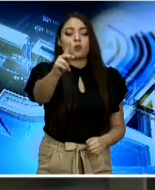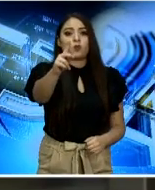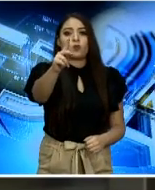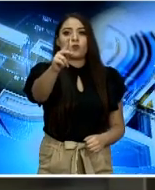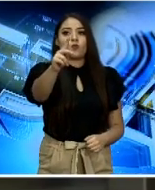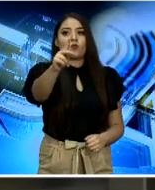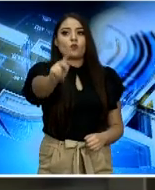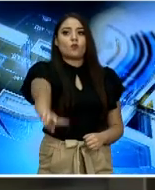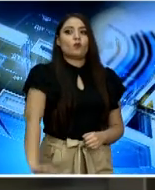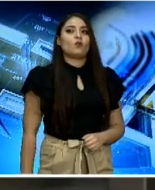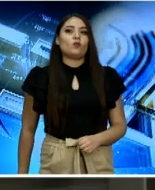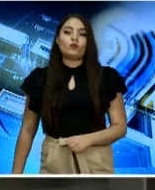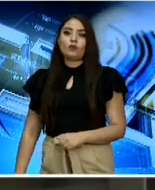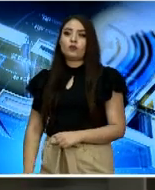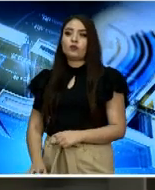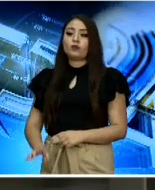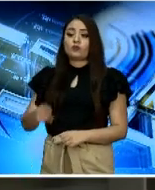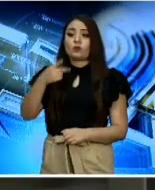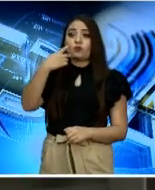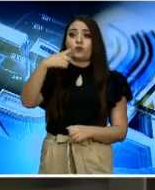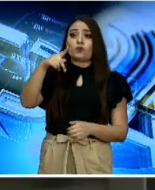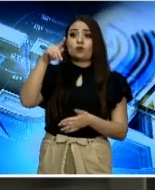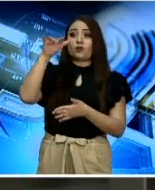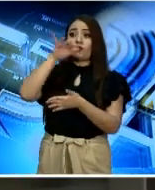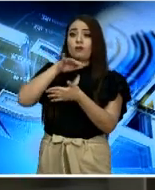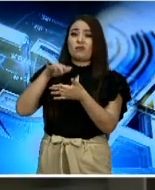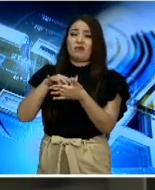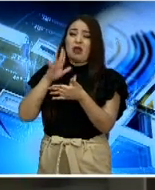escrito, mal redactado por cierto,